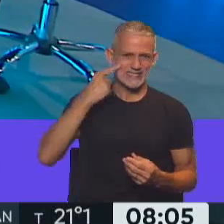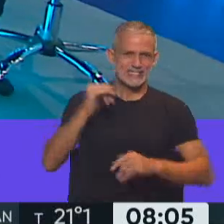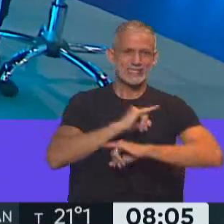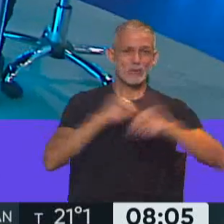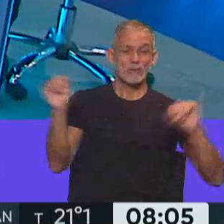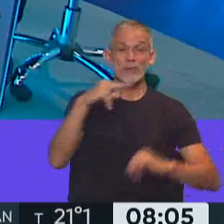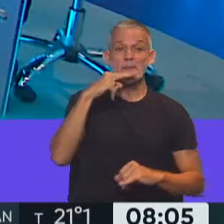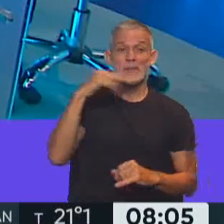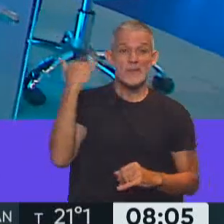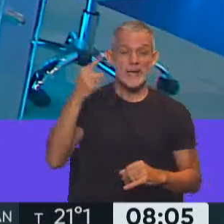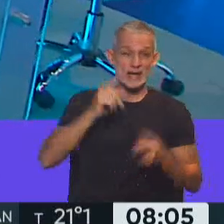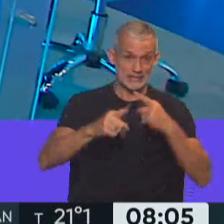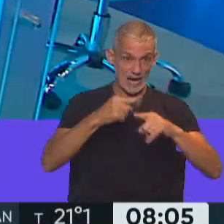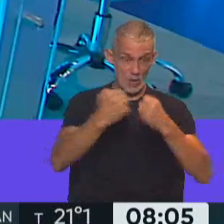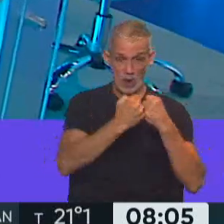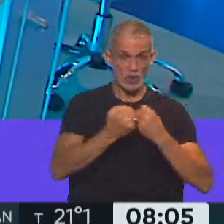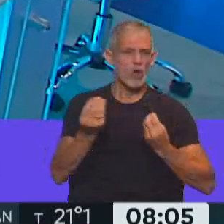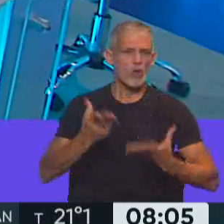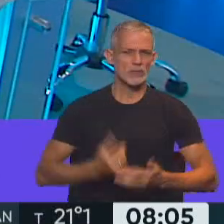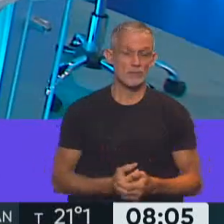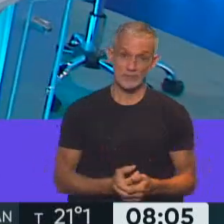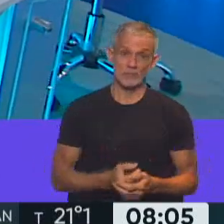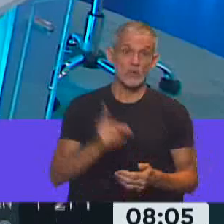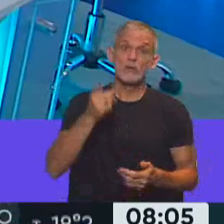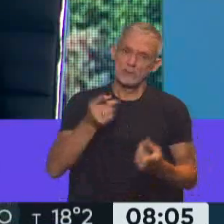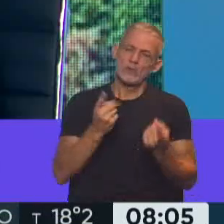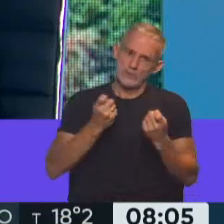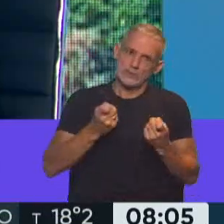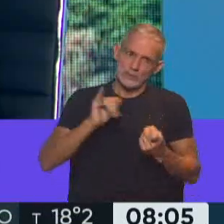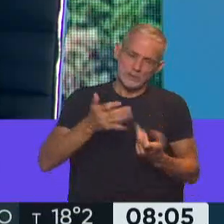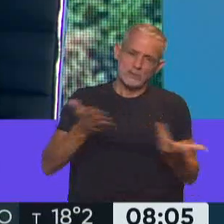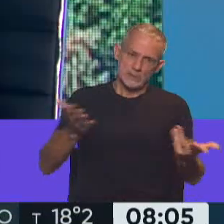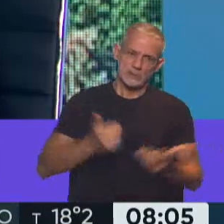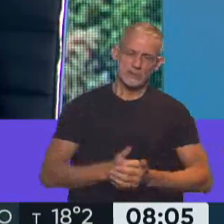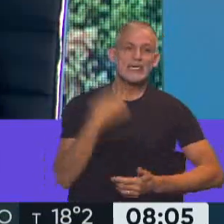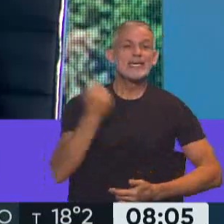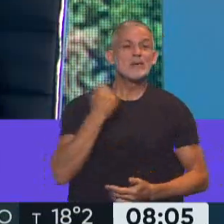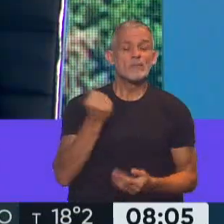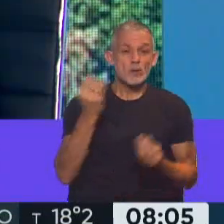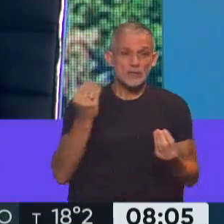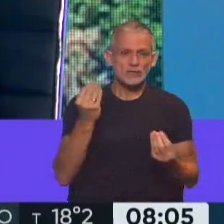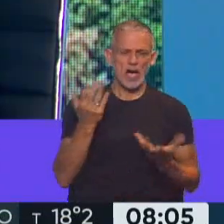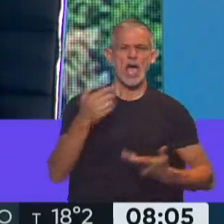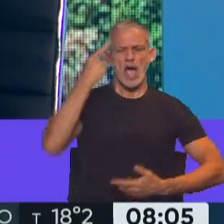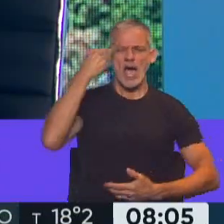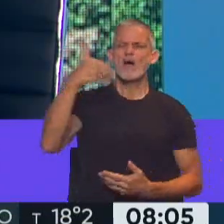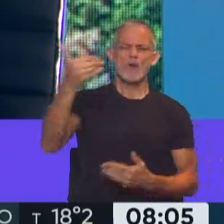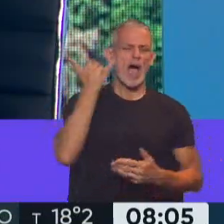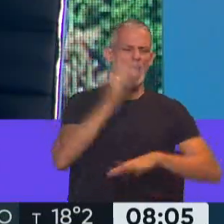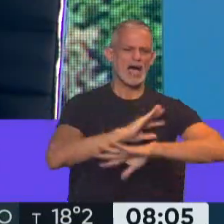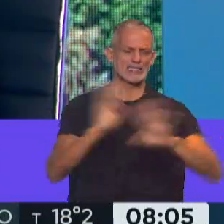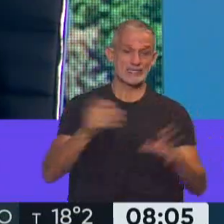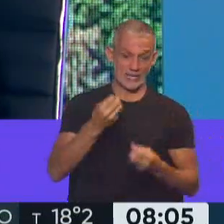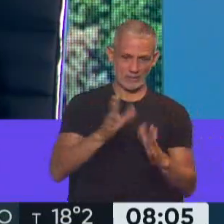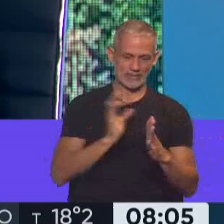día viernes, que es este acuerdo. ¿Cómo lo ves? No, la verdad que muy necesario y lo más importante es generar previsibilidad. Estamos comenzando un